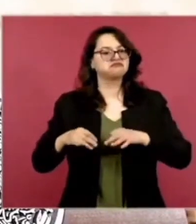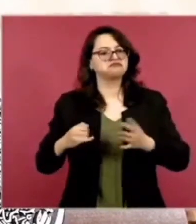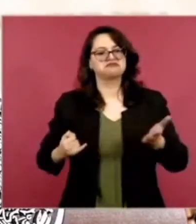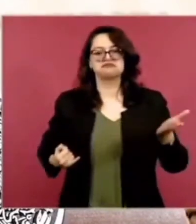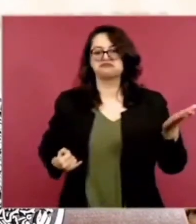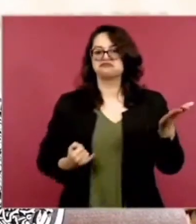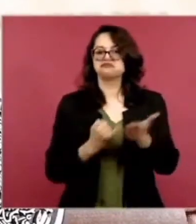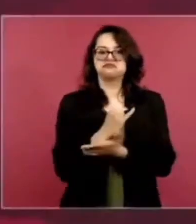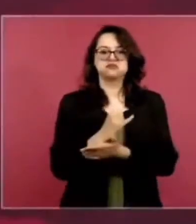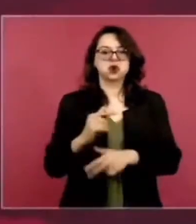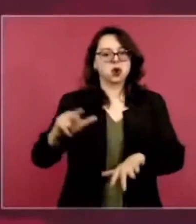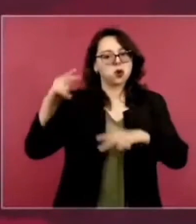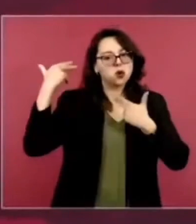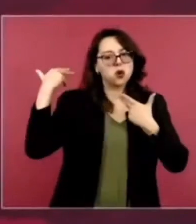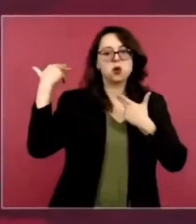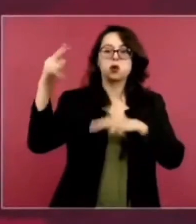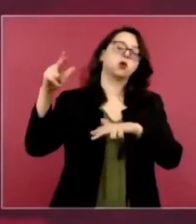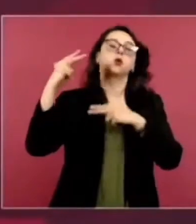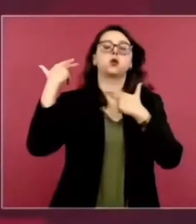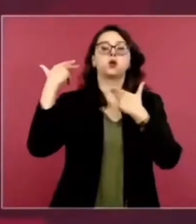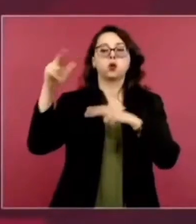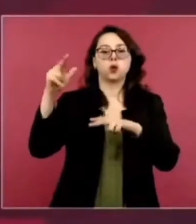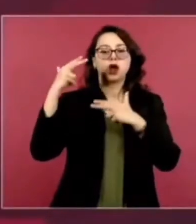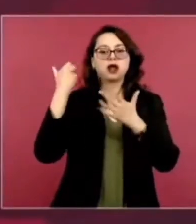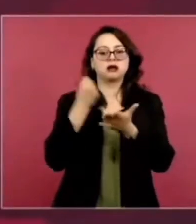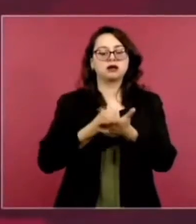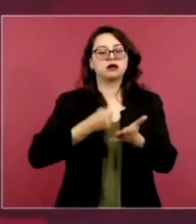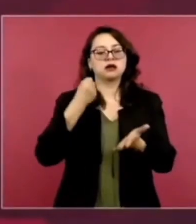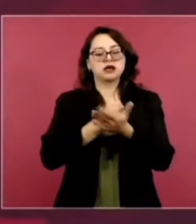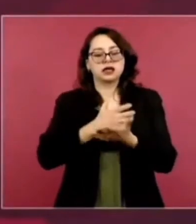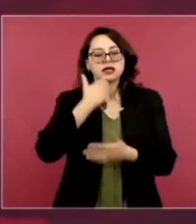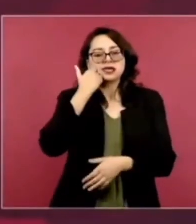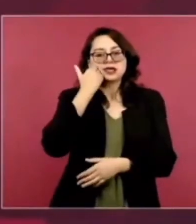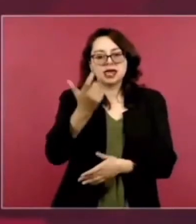por los aumentos de salario.